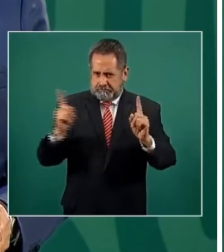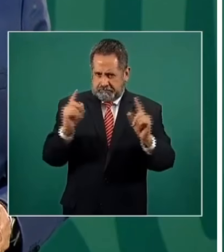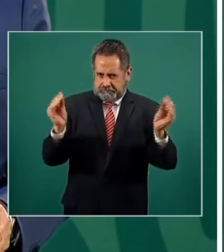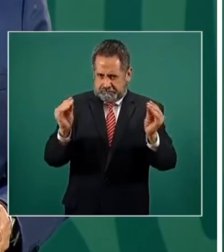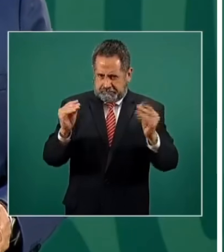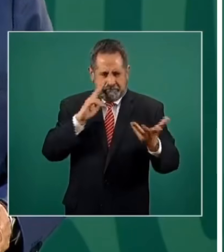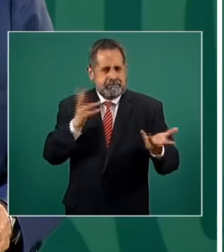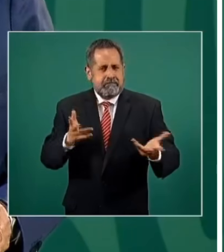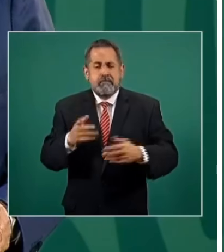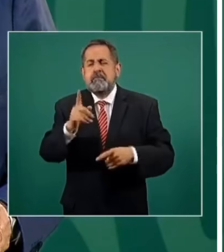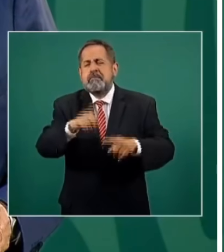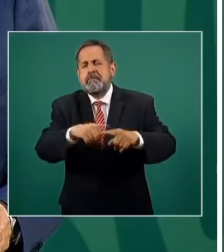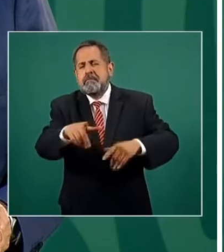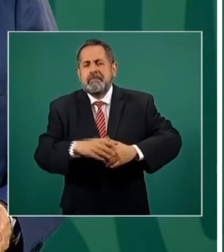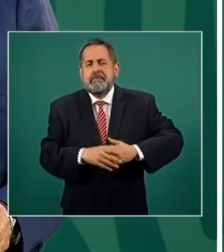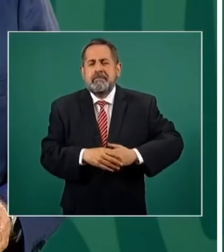¿Quién?